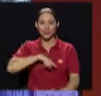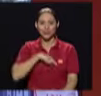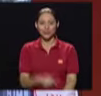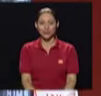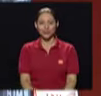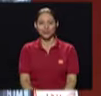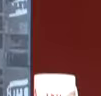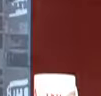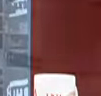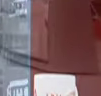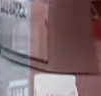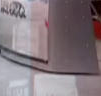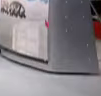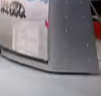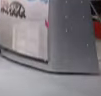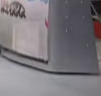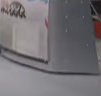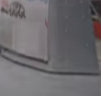Quédense con nosotros.